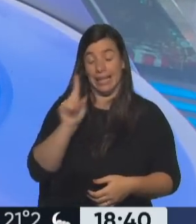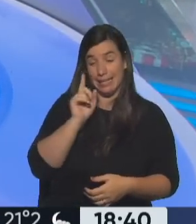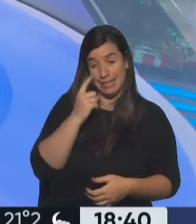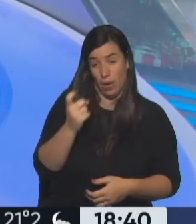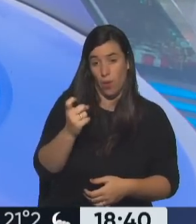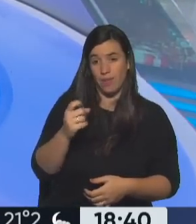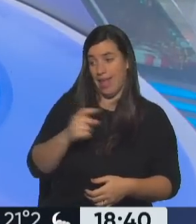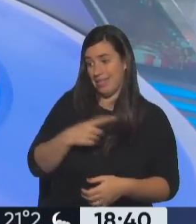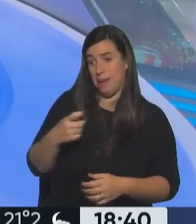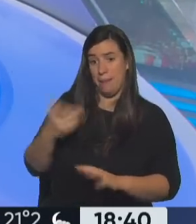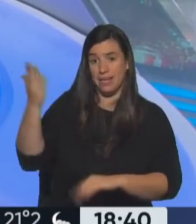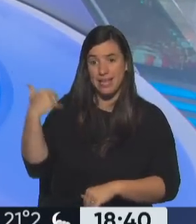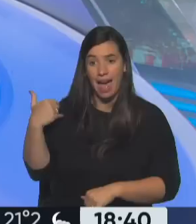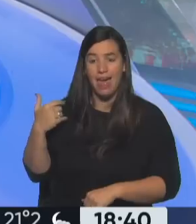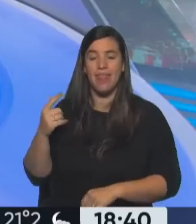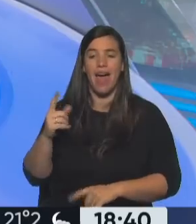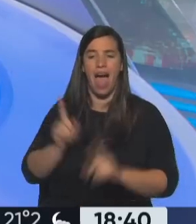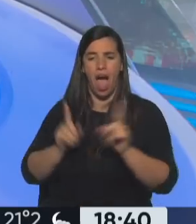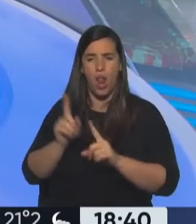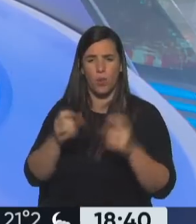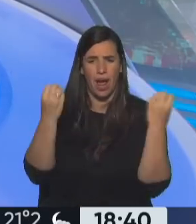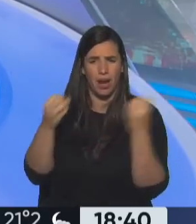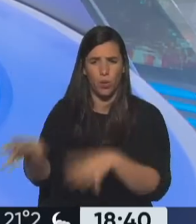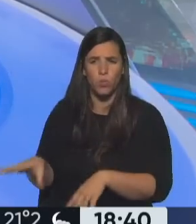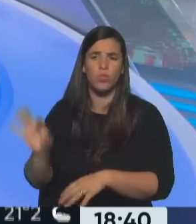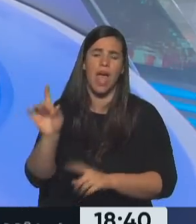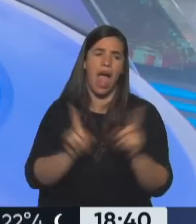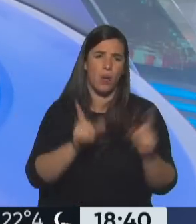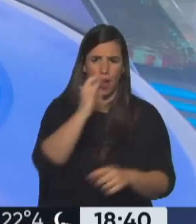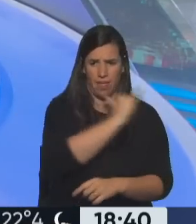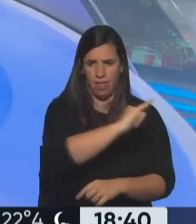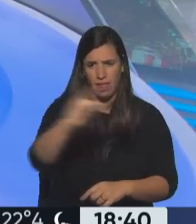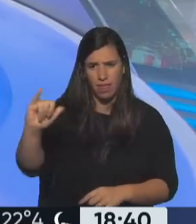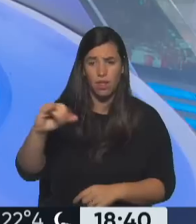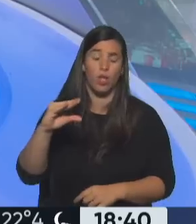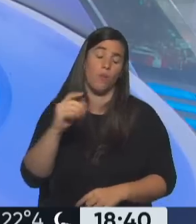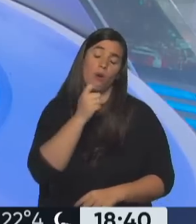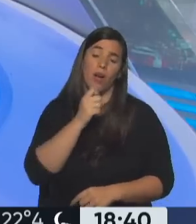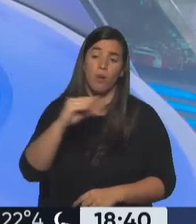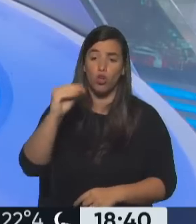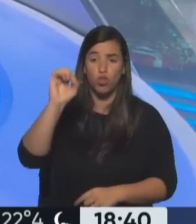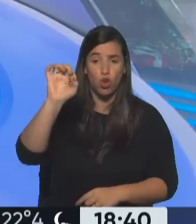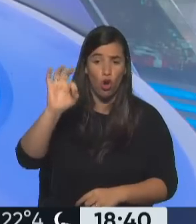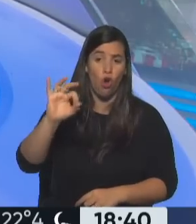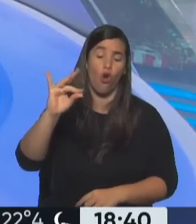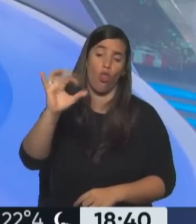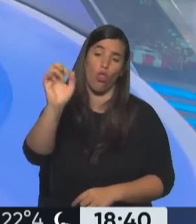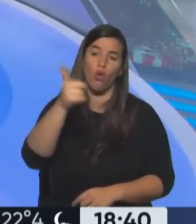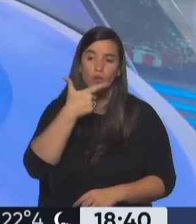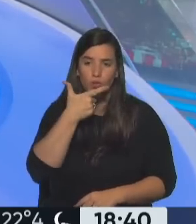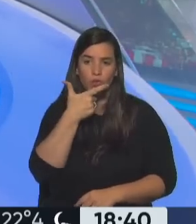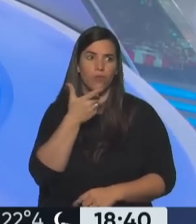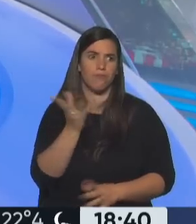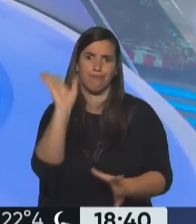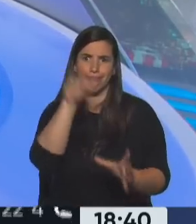Aracre, de la denuncia de Chodos respecto a la participación activa con el